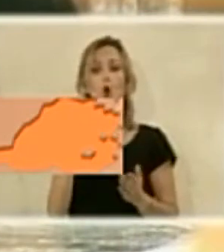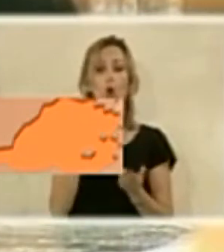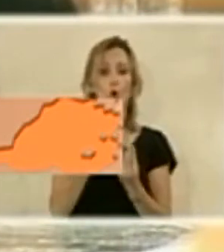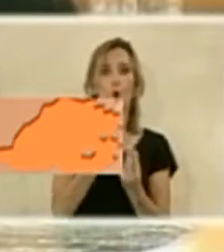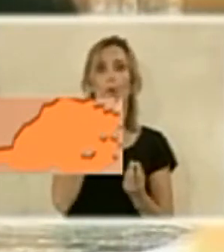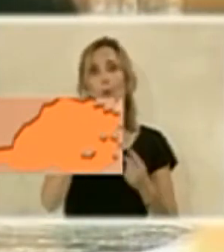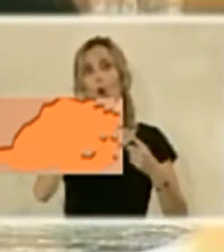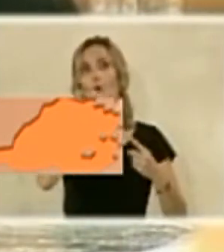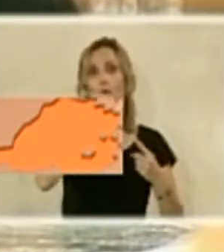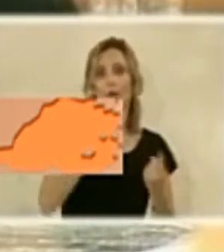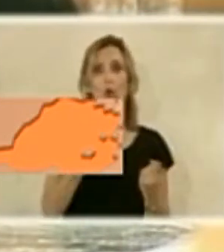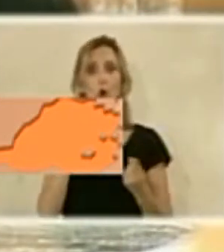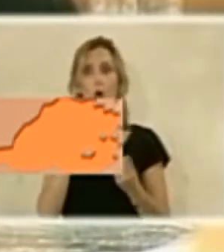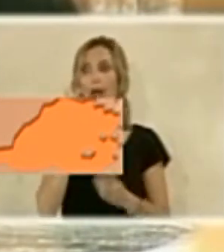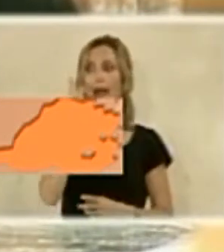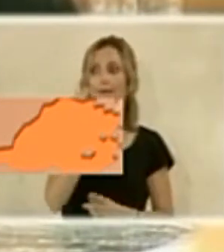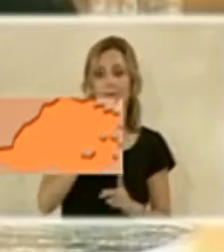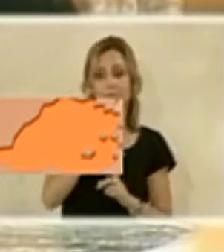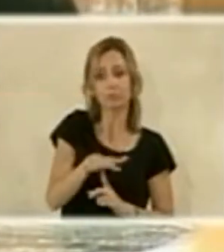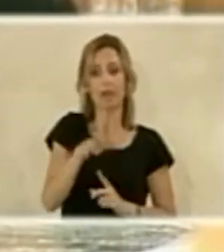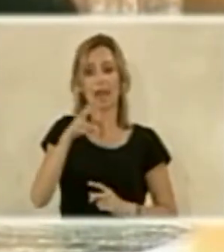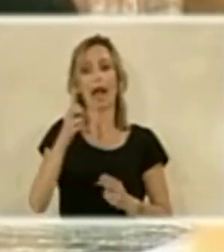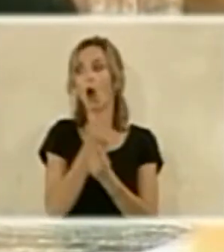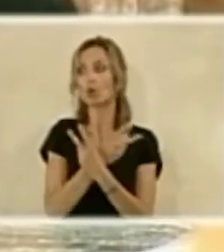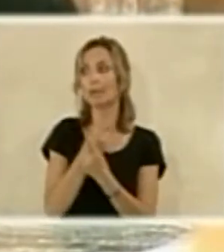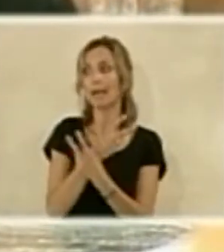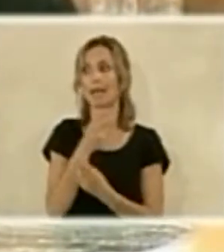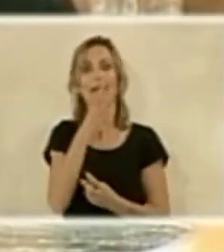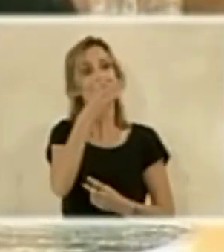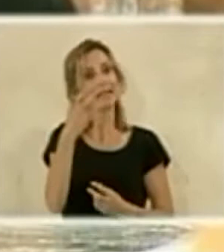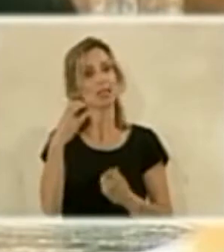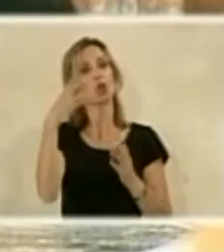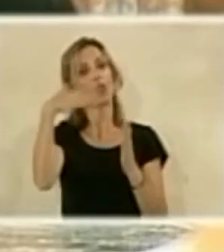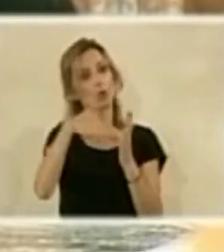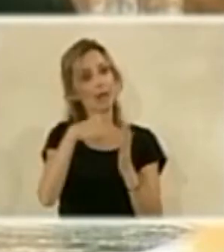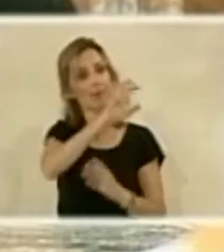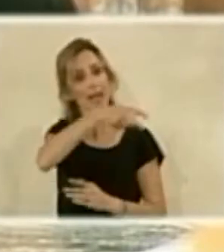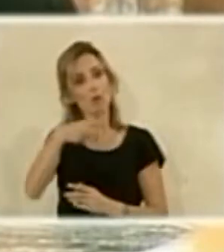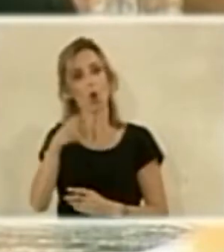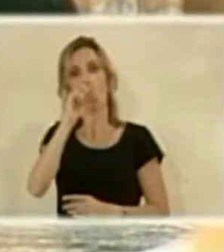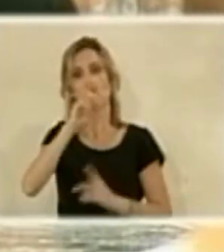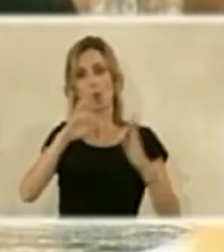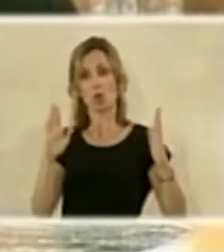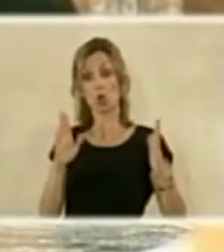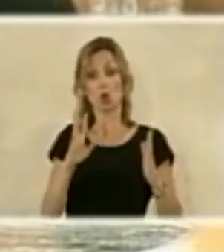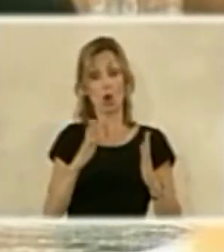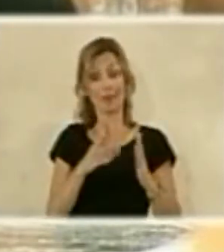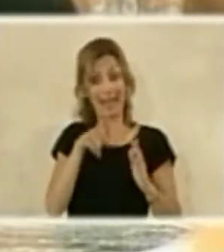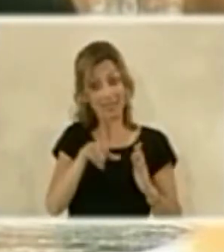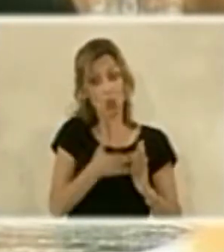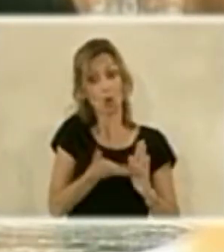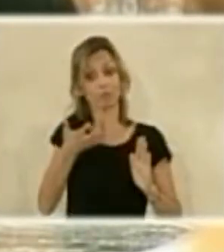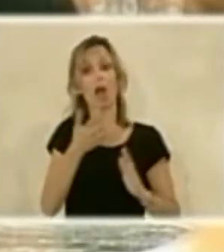impacto que tiene la hostelería, supone cerca de 650.000 euros al año. de los cuales casi